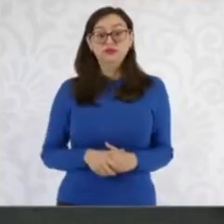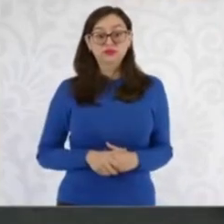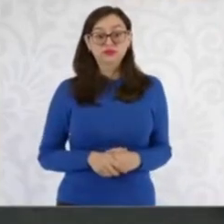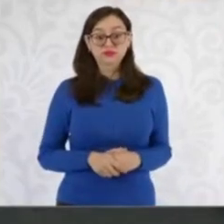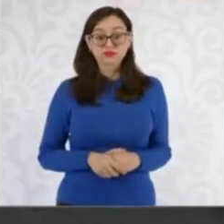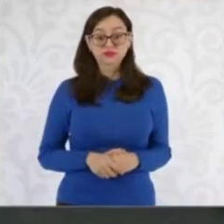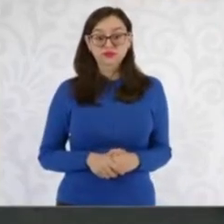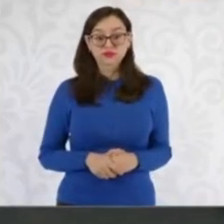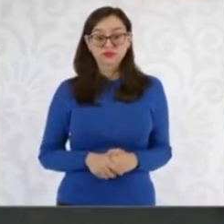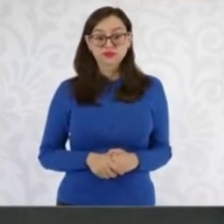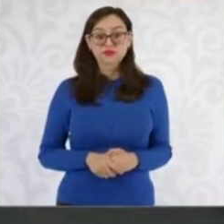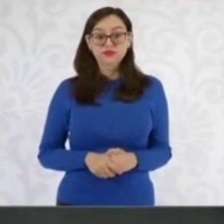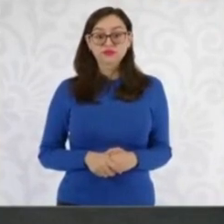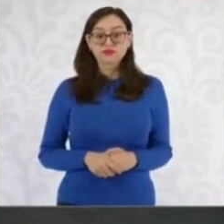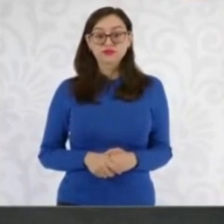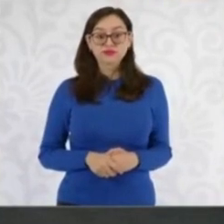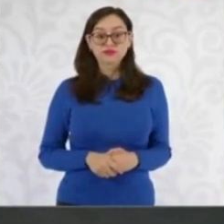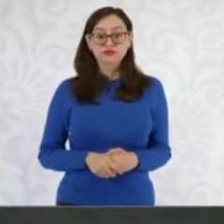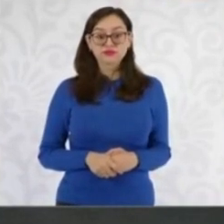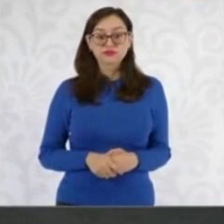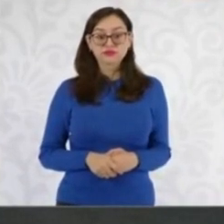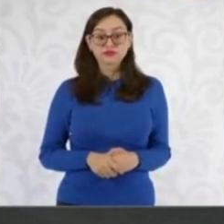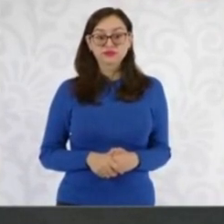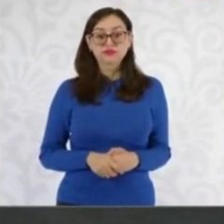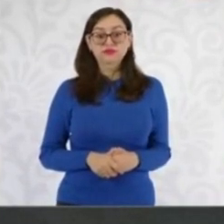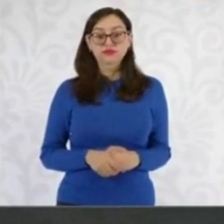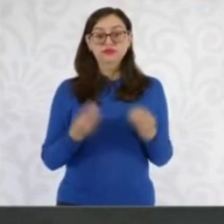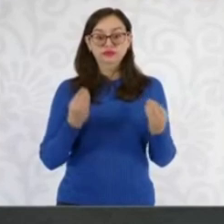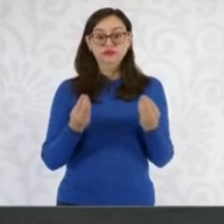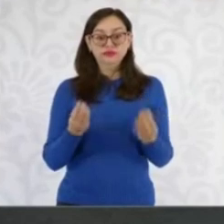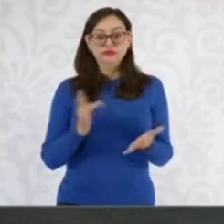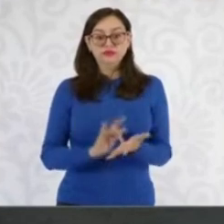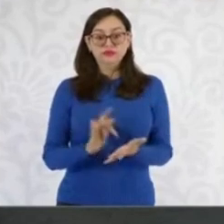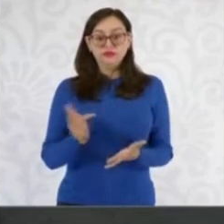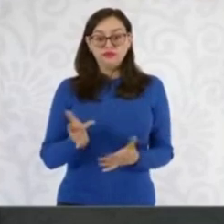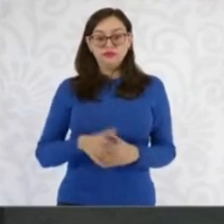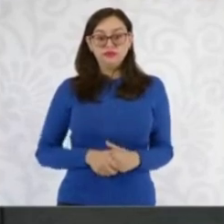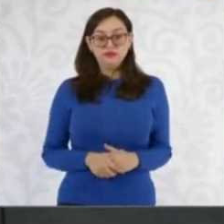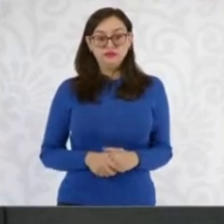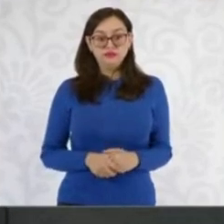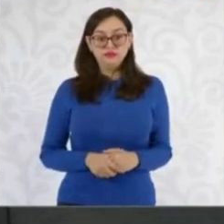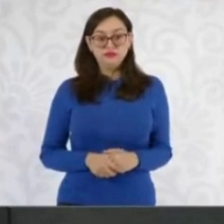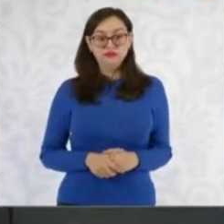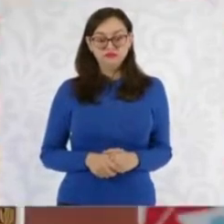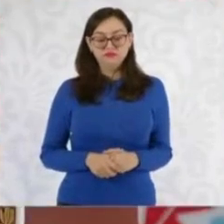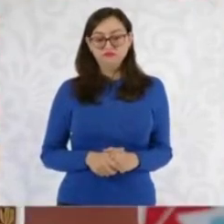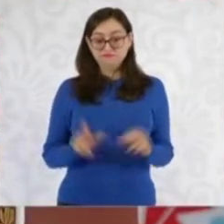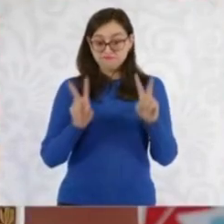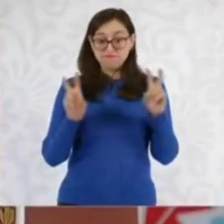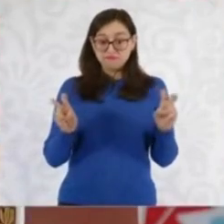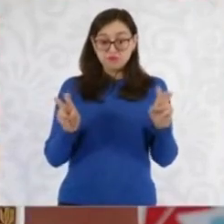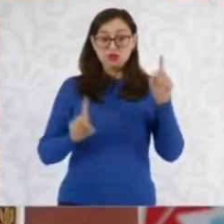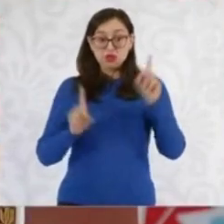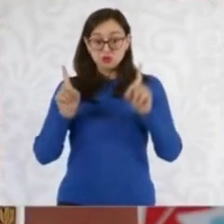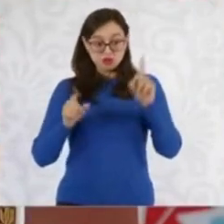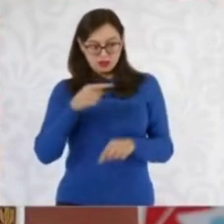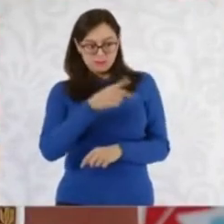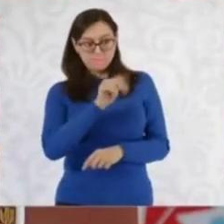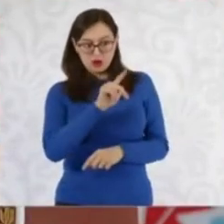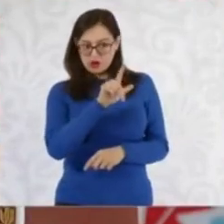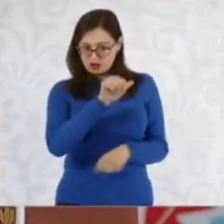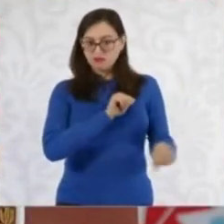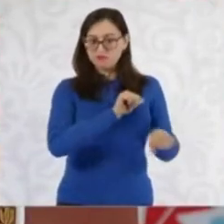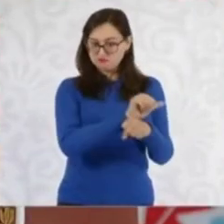Salgado y con la alcaldesa Belinda López también, y le agradezco mucho su apoyo. Muchas gracias. Cualquier duda sobre este tema, por favor con Paulina ahí